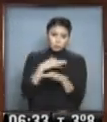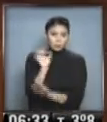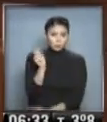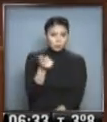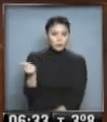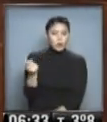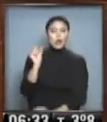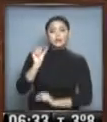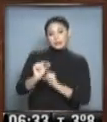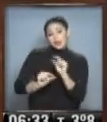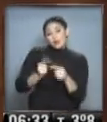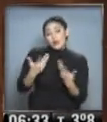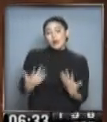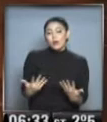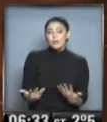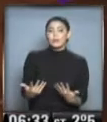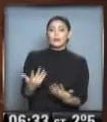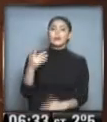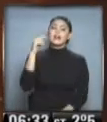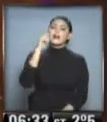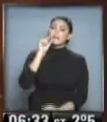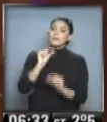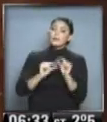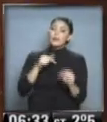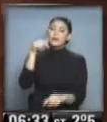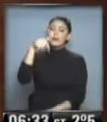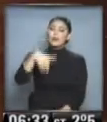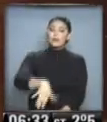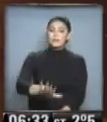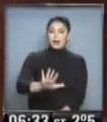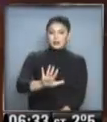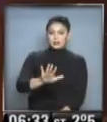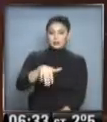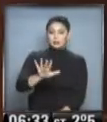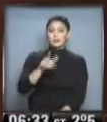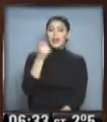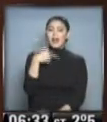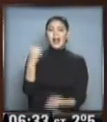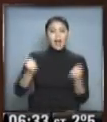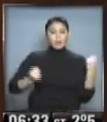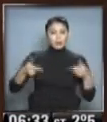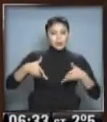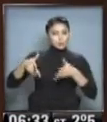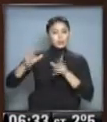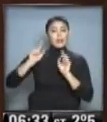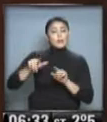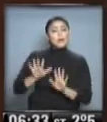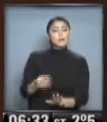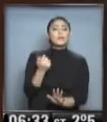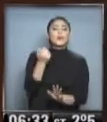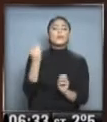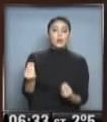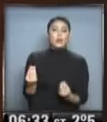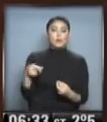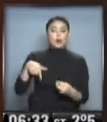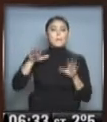está incrementando lógicamente en esta antesala del feriado, el caudal va a ser mayor. Pocos camiones en ruta por el paro de camioneros, estamos